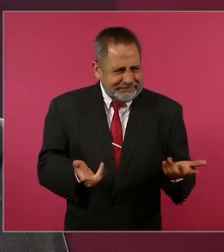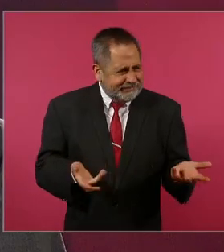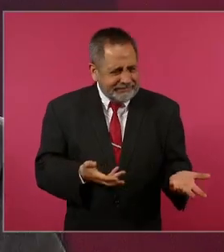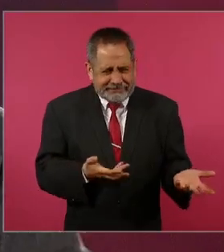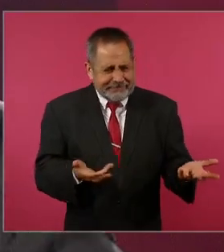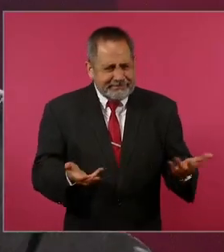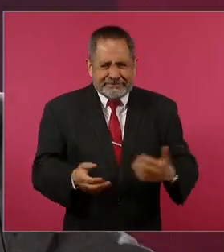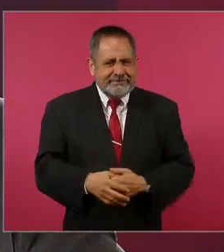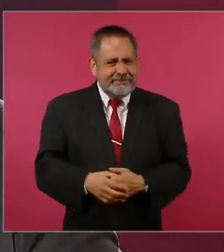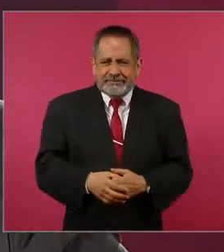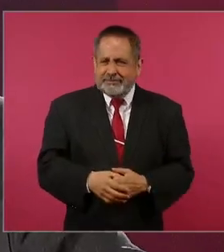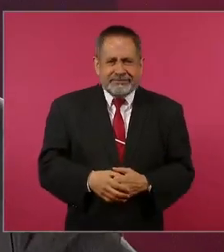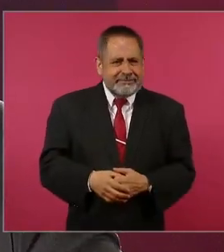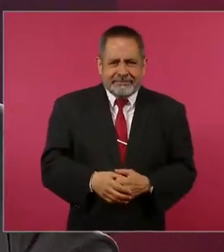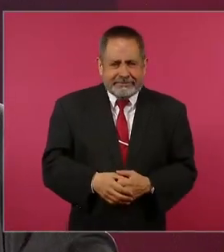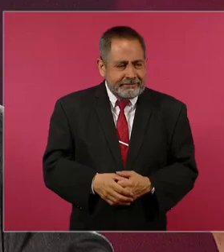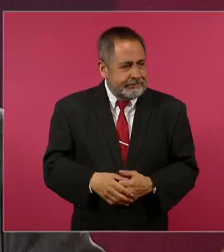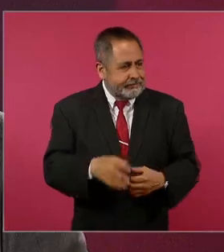Y todos,